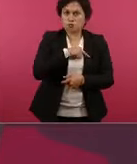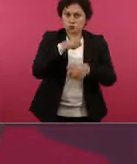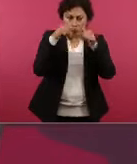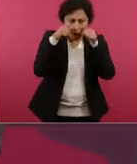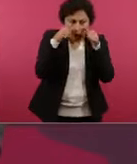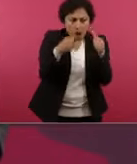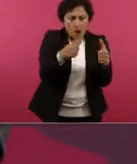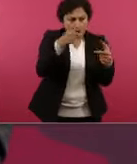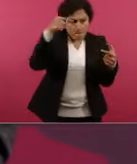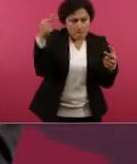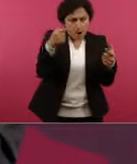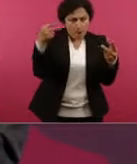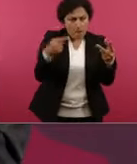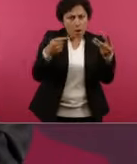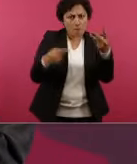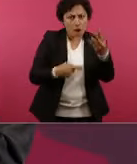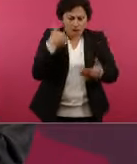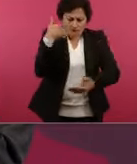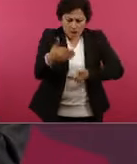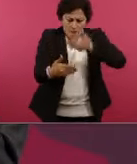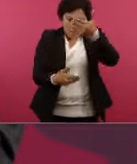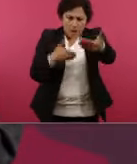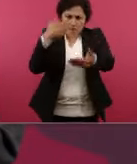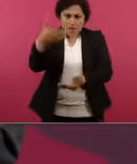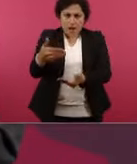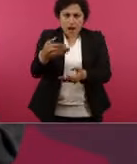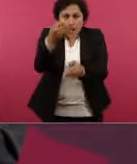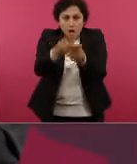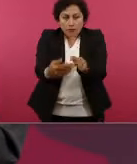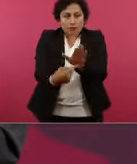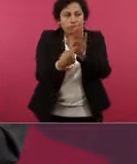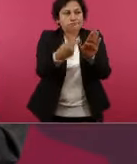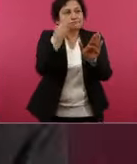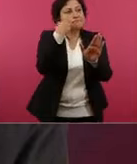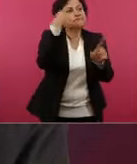les va a costar trabajo dar marcha atrás.